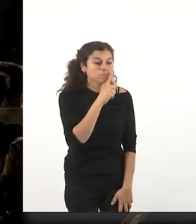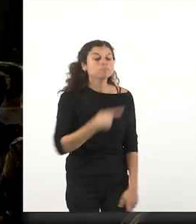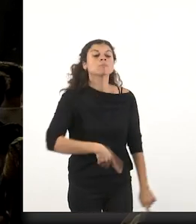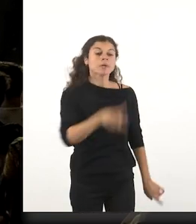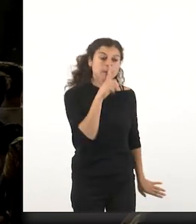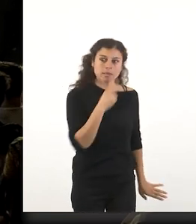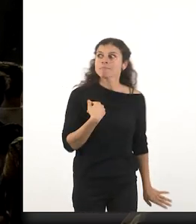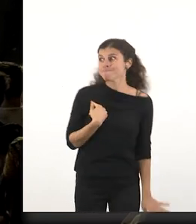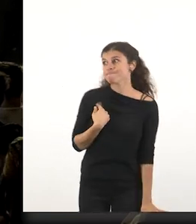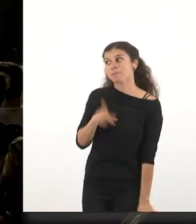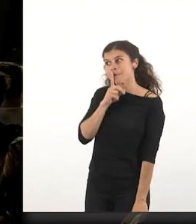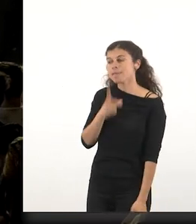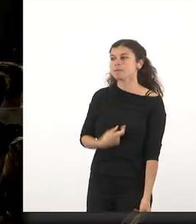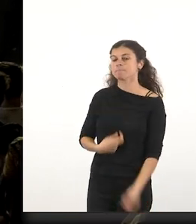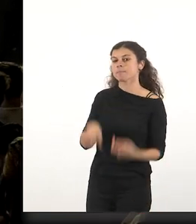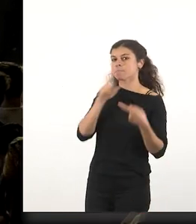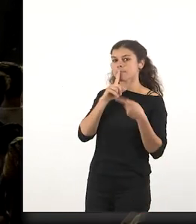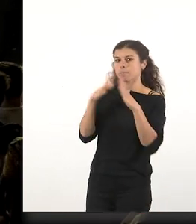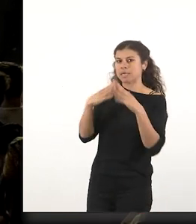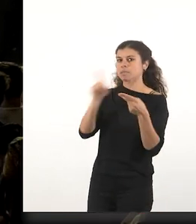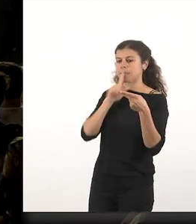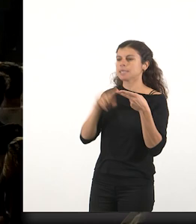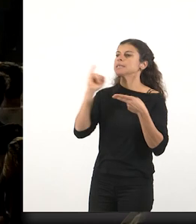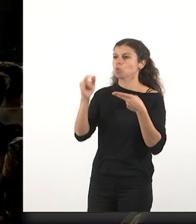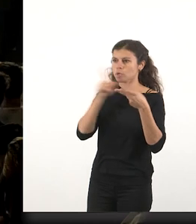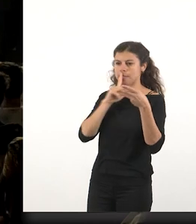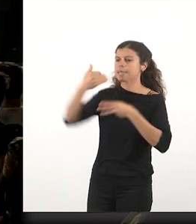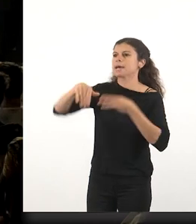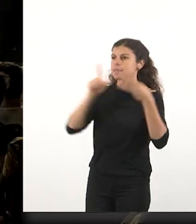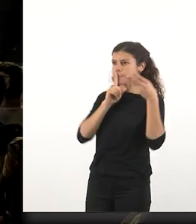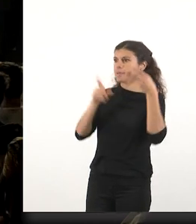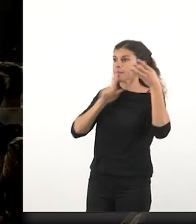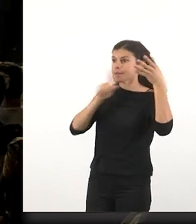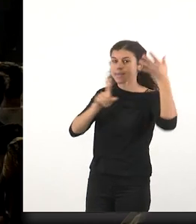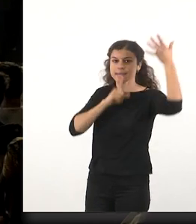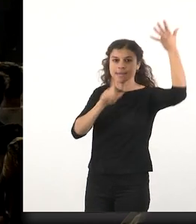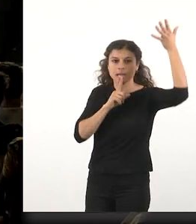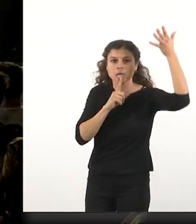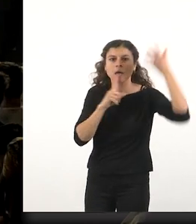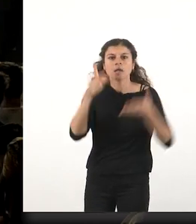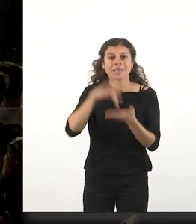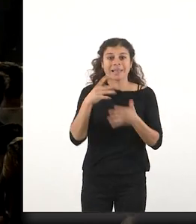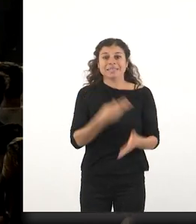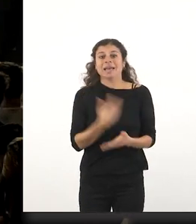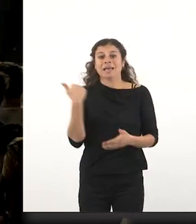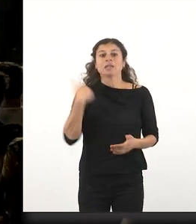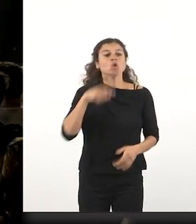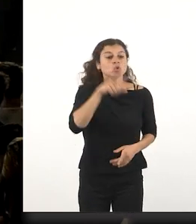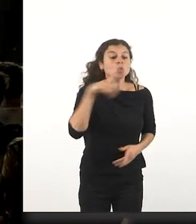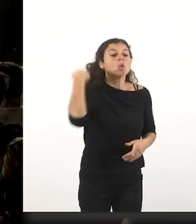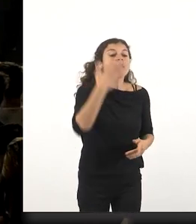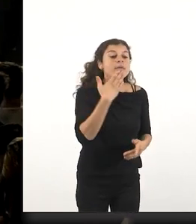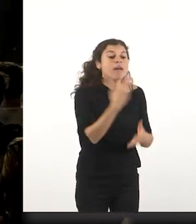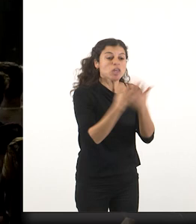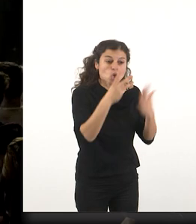¡Ay, que me calle, carnea! En mi casa que me calle, instituto que me calle, la calle que me calle. Estoy hasta el potorro de callarme ya. Cuando cumpla 18, esta casa que me dice a mí que me